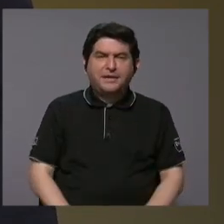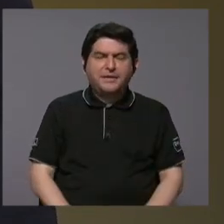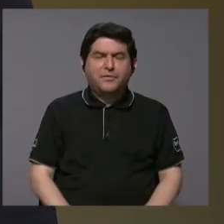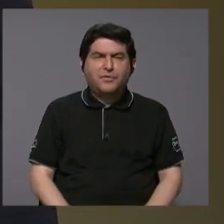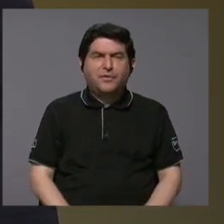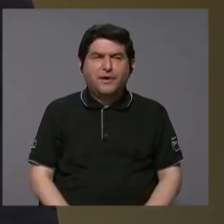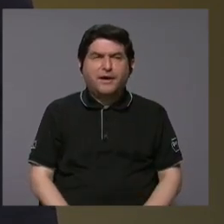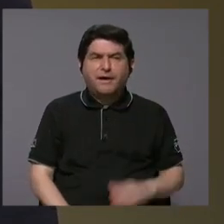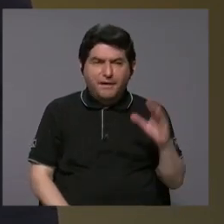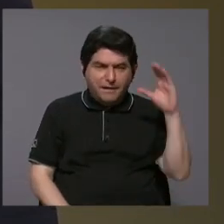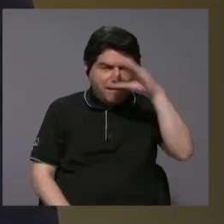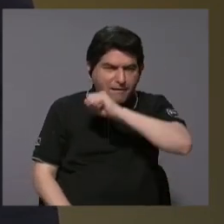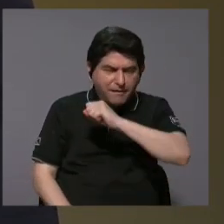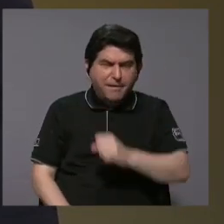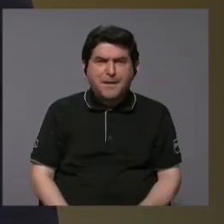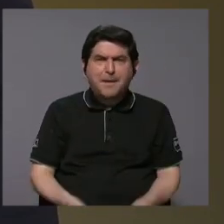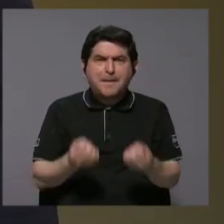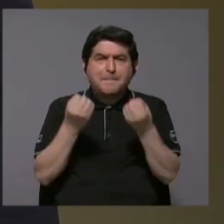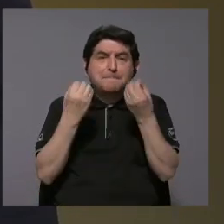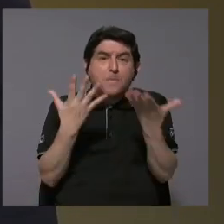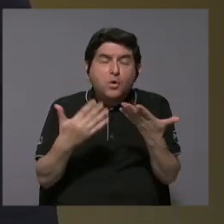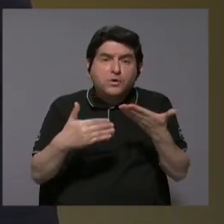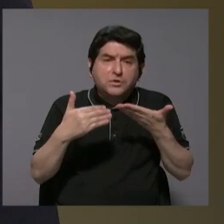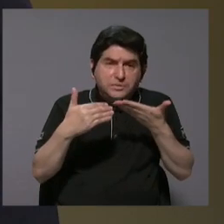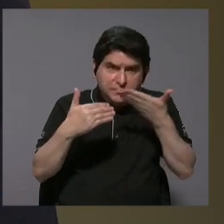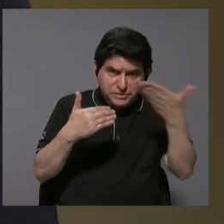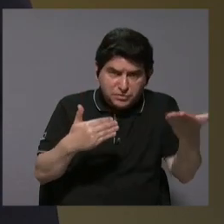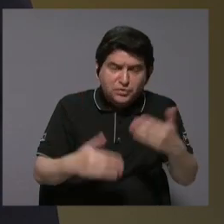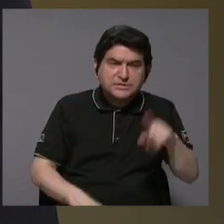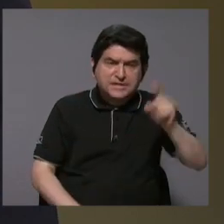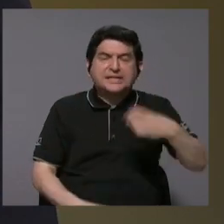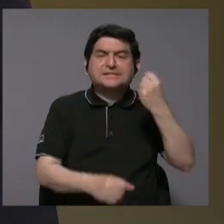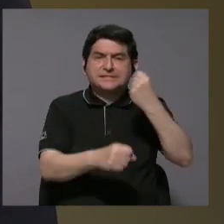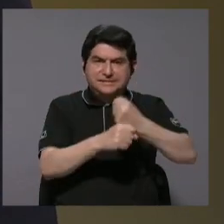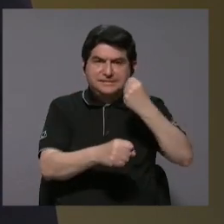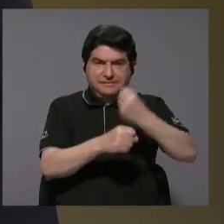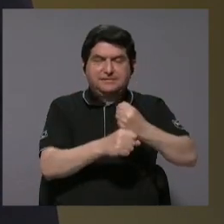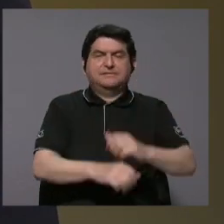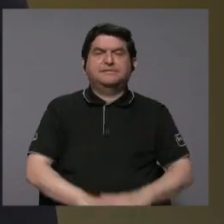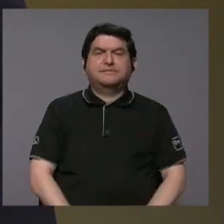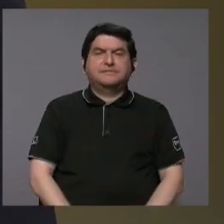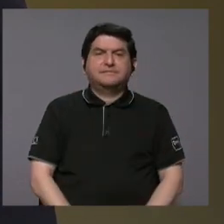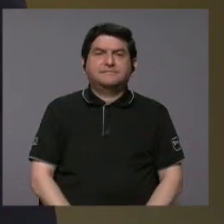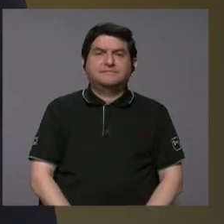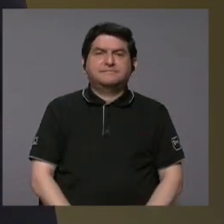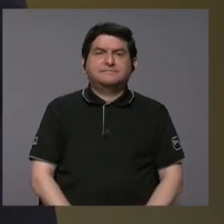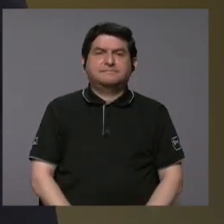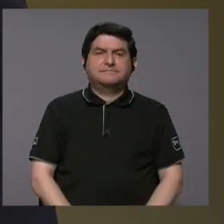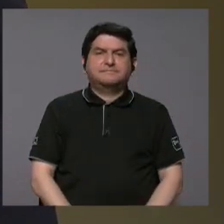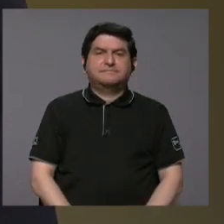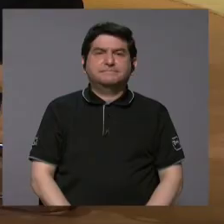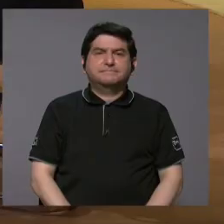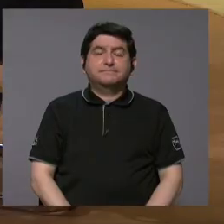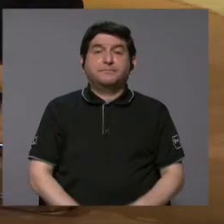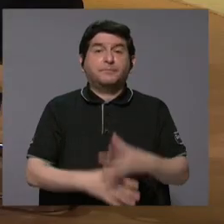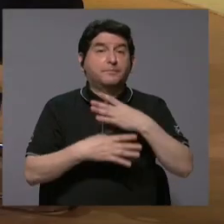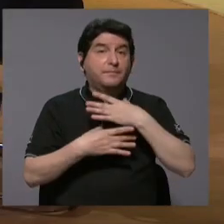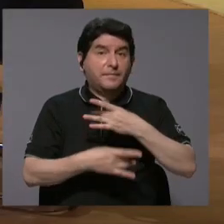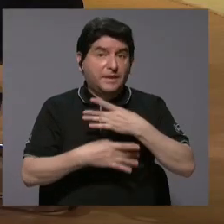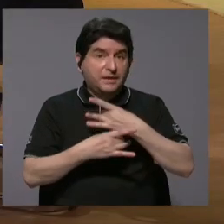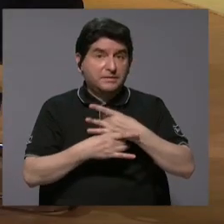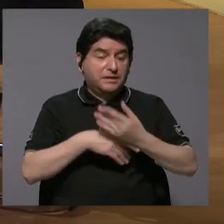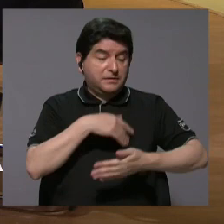realidad hay un montón de tareas que valdría la pena hacer. Y eso, y lo, digamos, lo interesante de